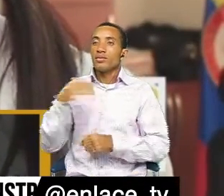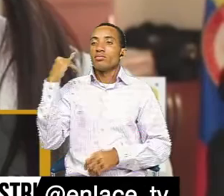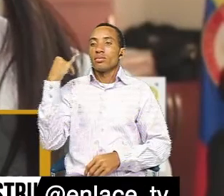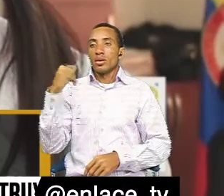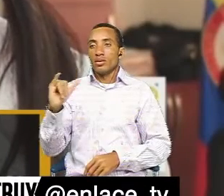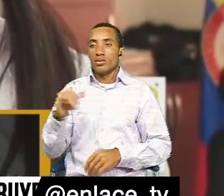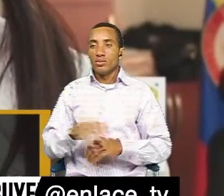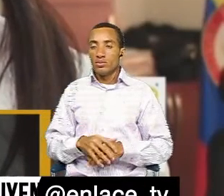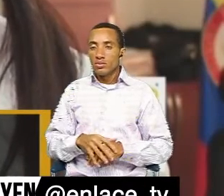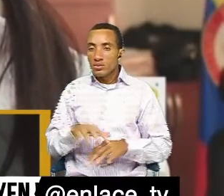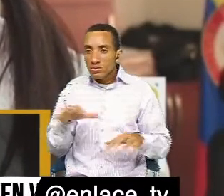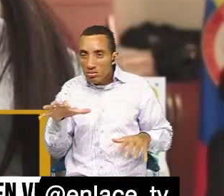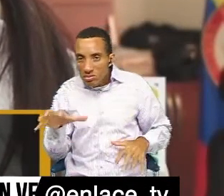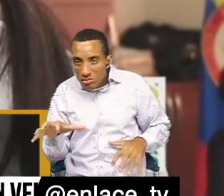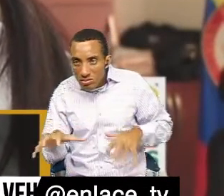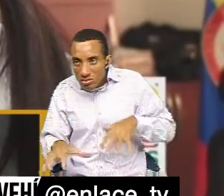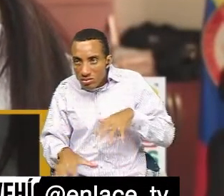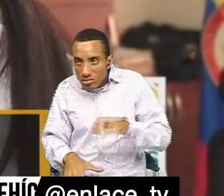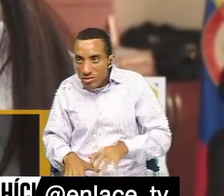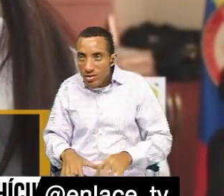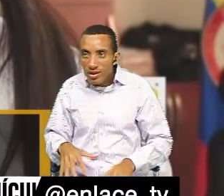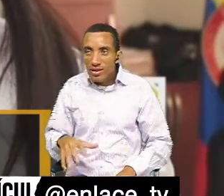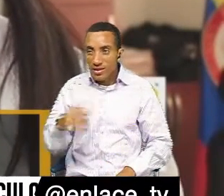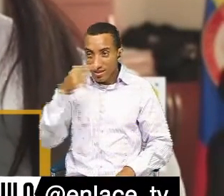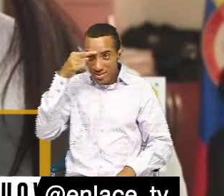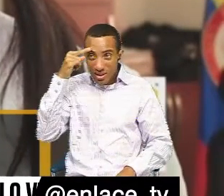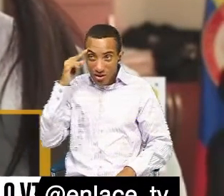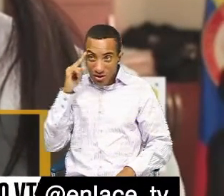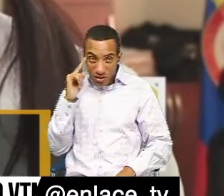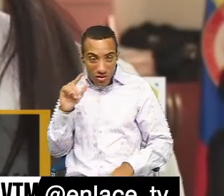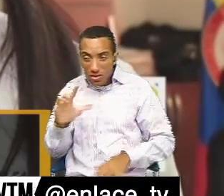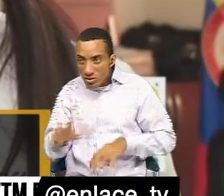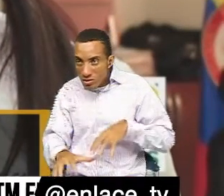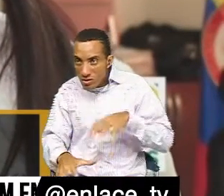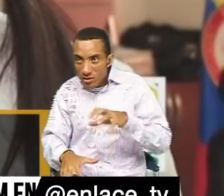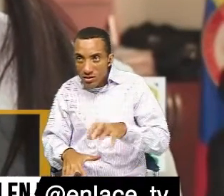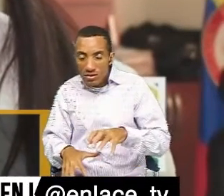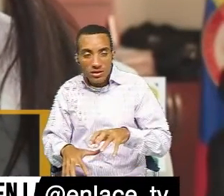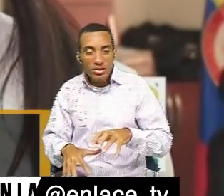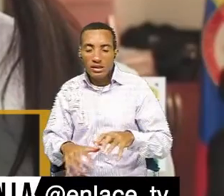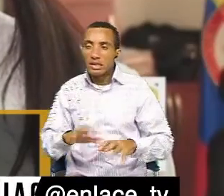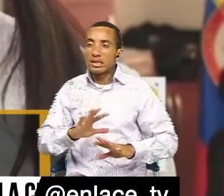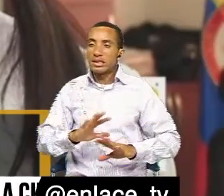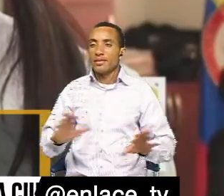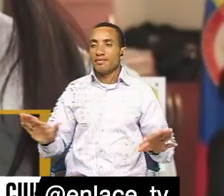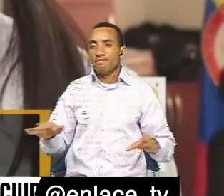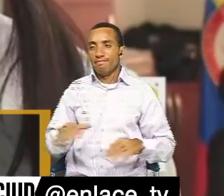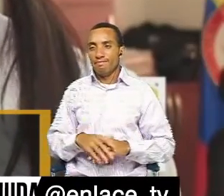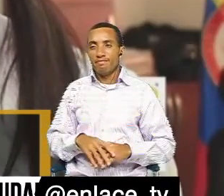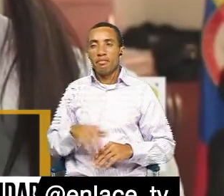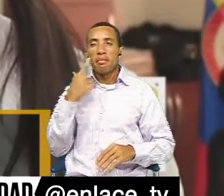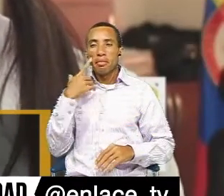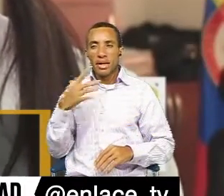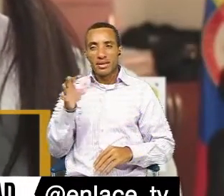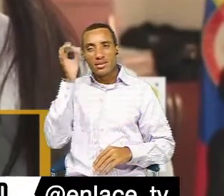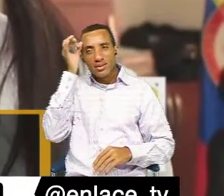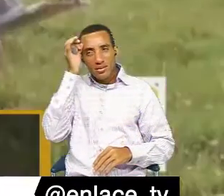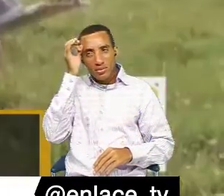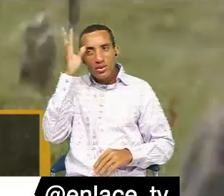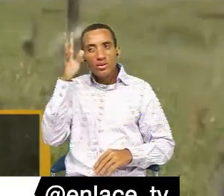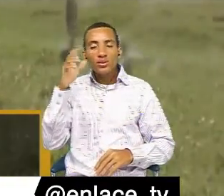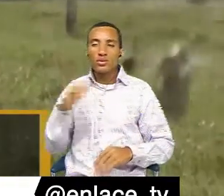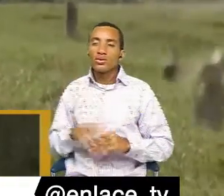puma apareció por el río Carare, quien es linda con la finca de la señora, y se considera que esta vez igualmente pudo llegar por la